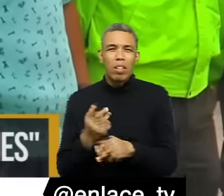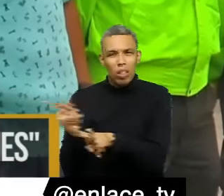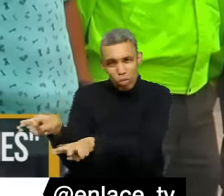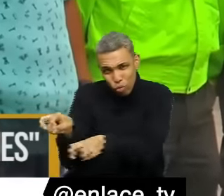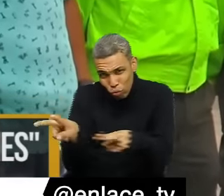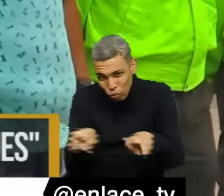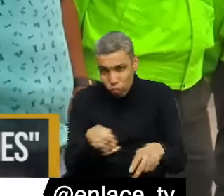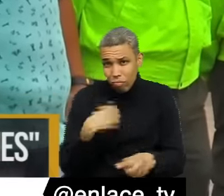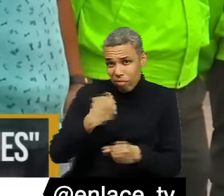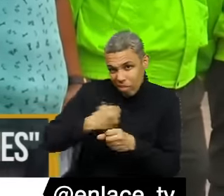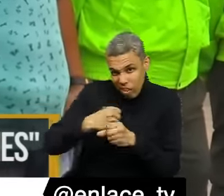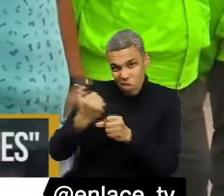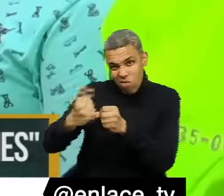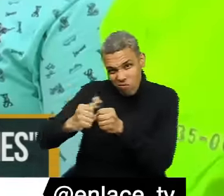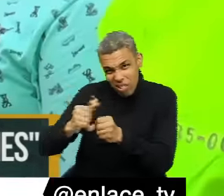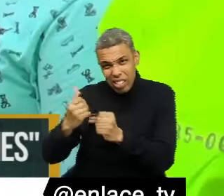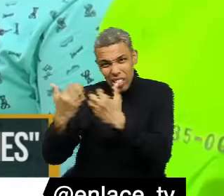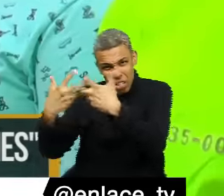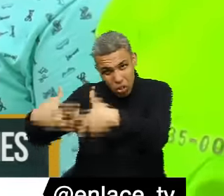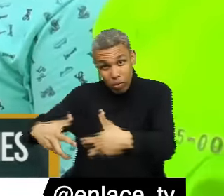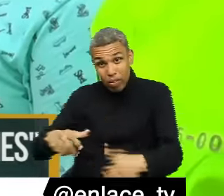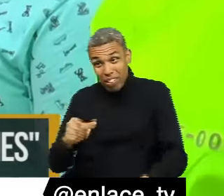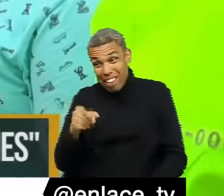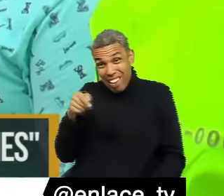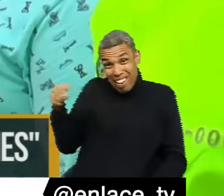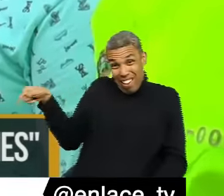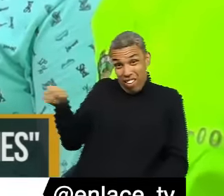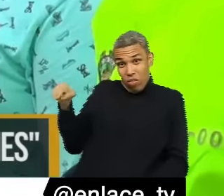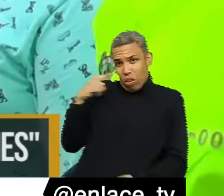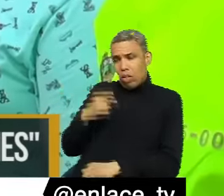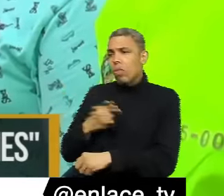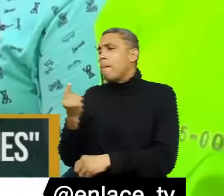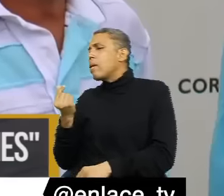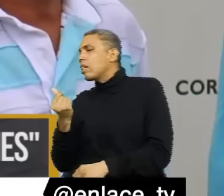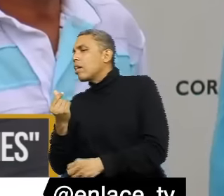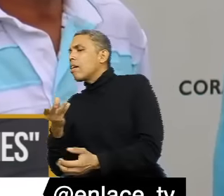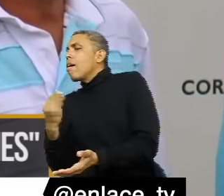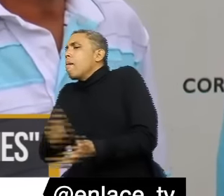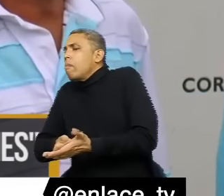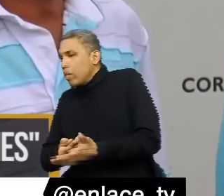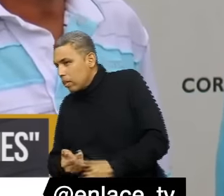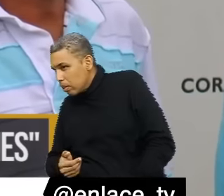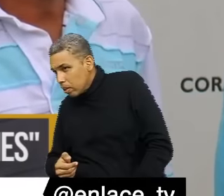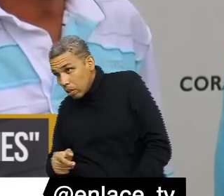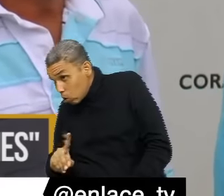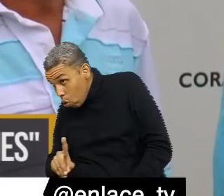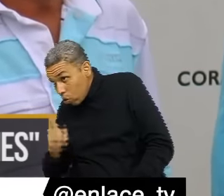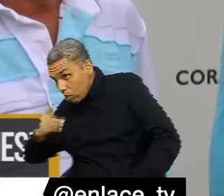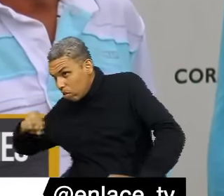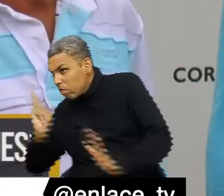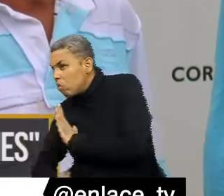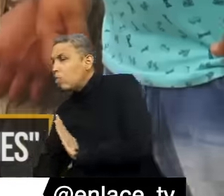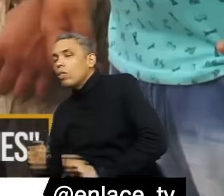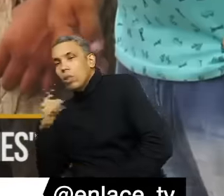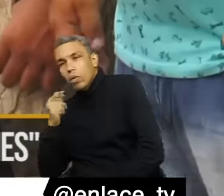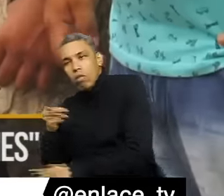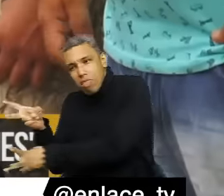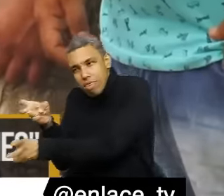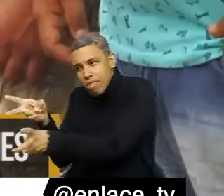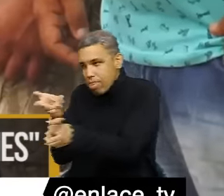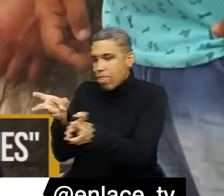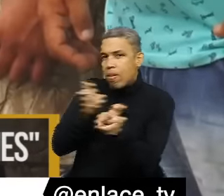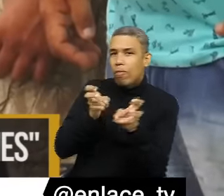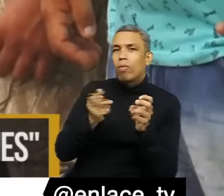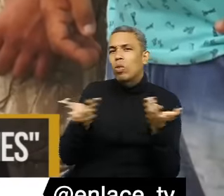de los botalones, quienes además son señalados de la producción de alcaloides y la instalación de laboratorios en la zona rural del municipio de Puerto Boyacá para